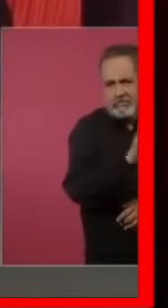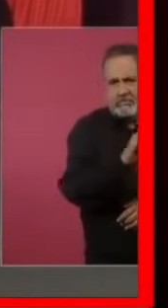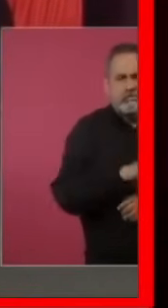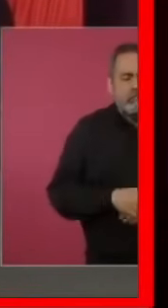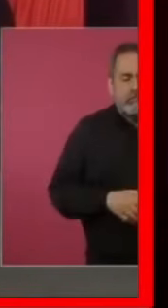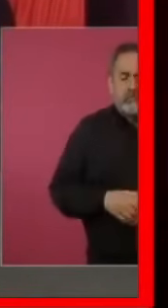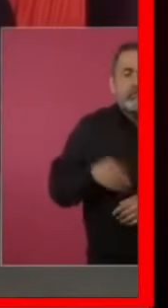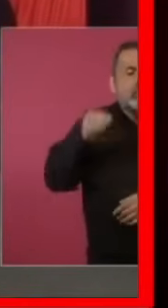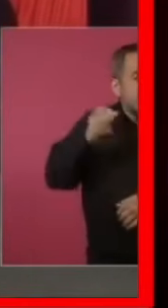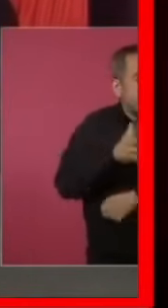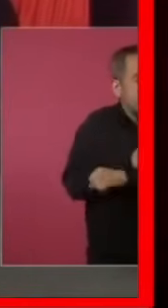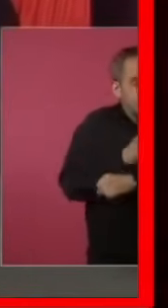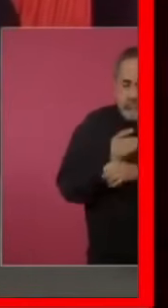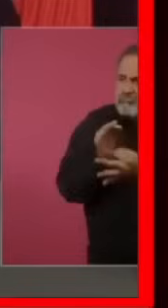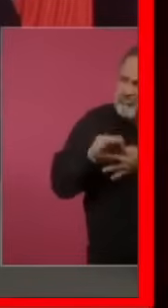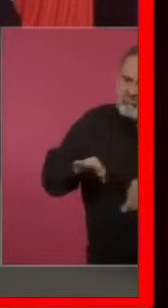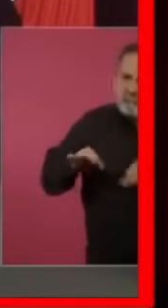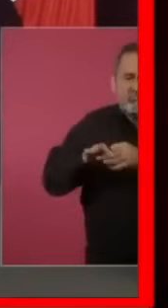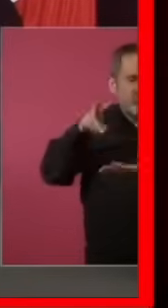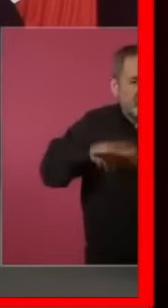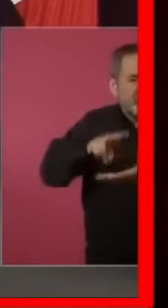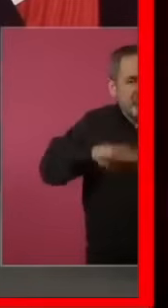es un asunto fundamental.